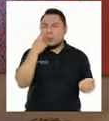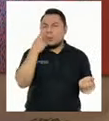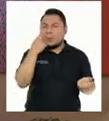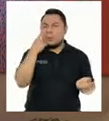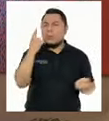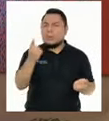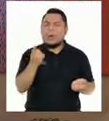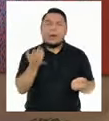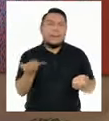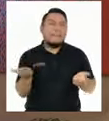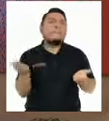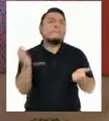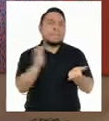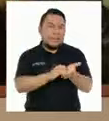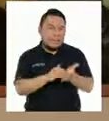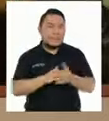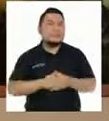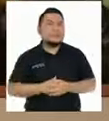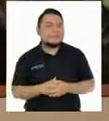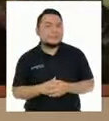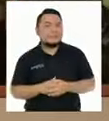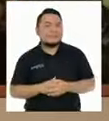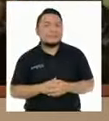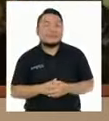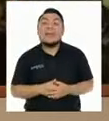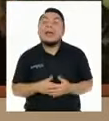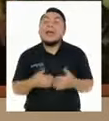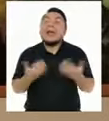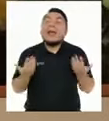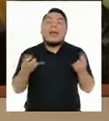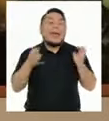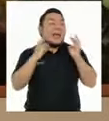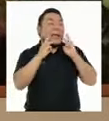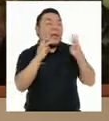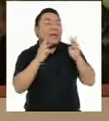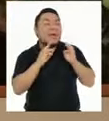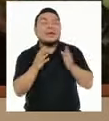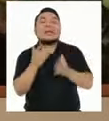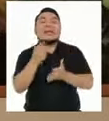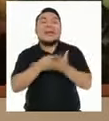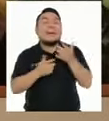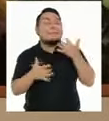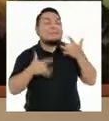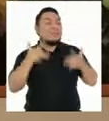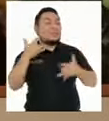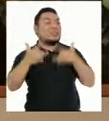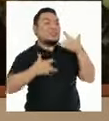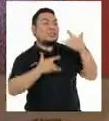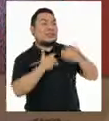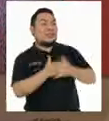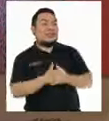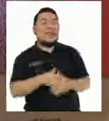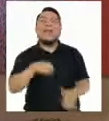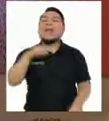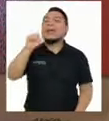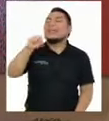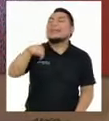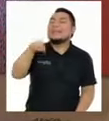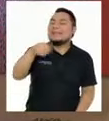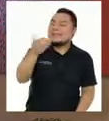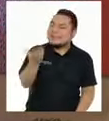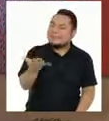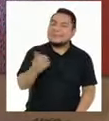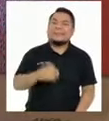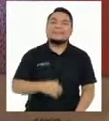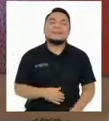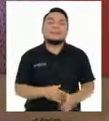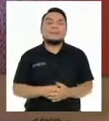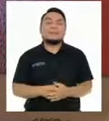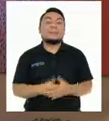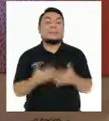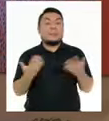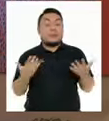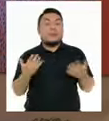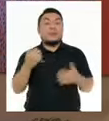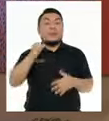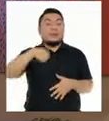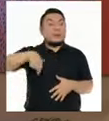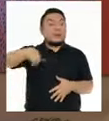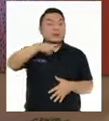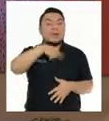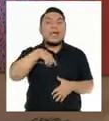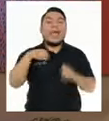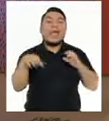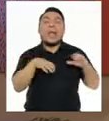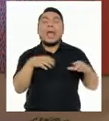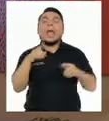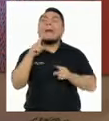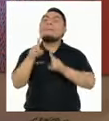conocerlos más. ¡Qué emocionante! Así es, Martina. Y nos hacen